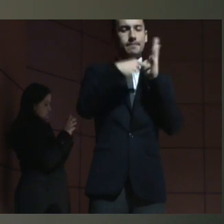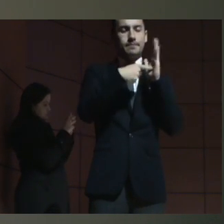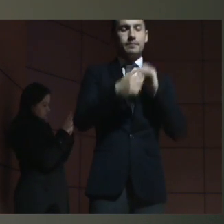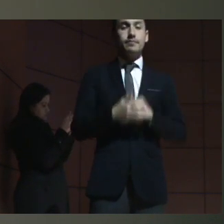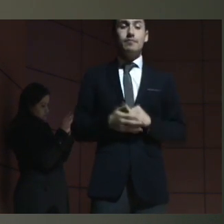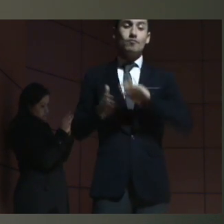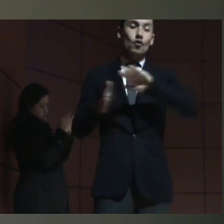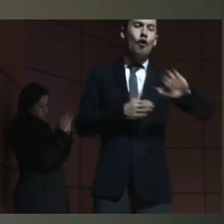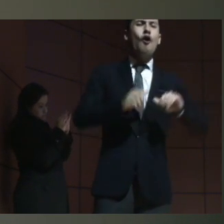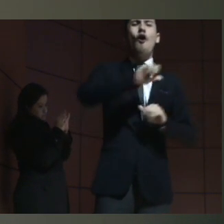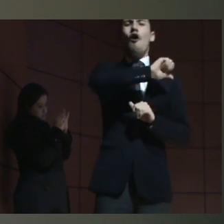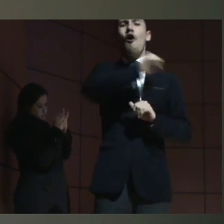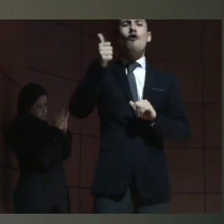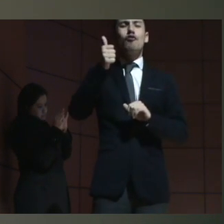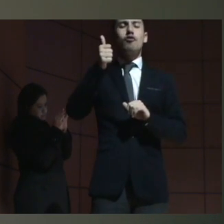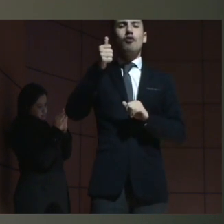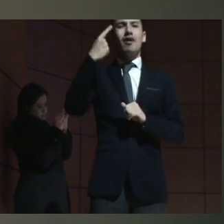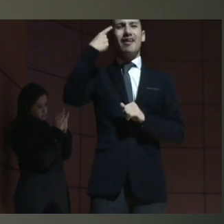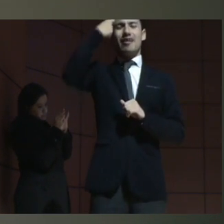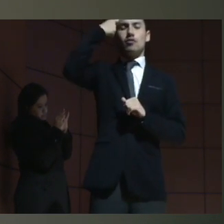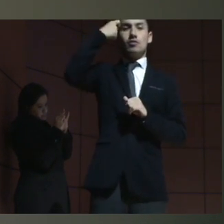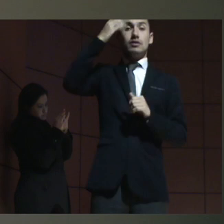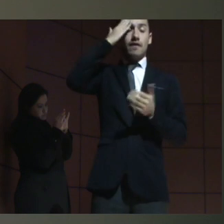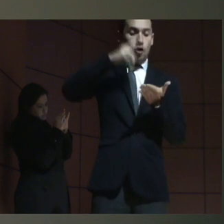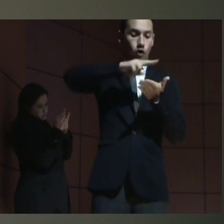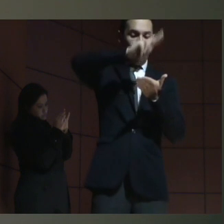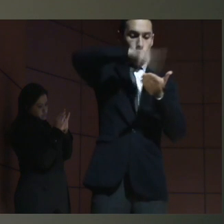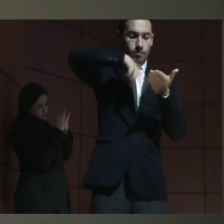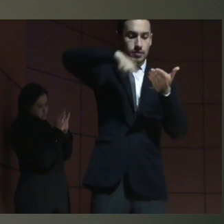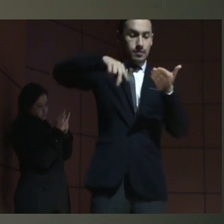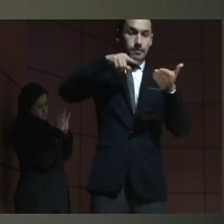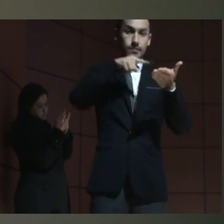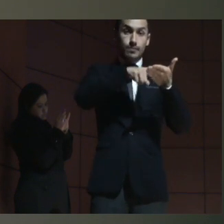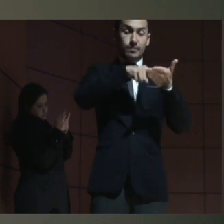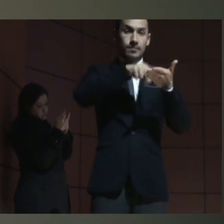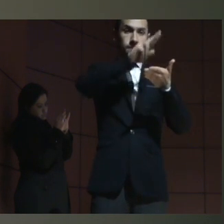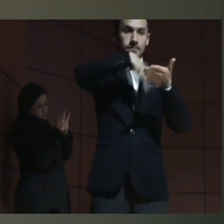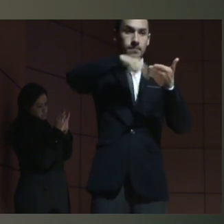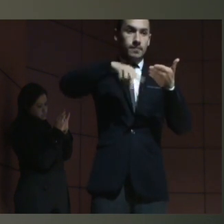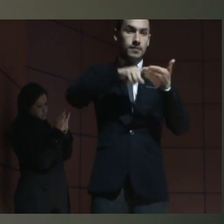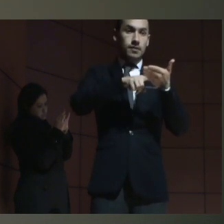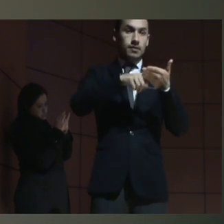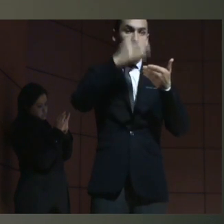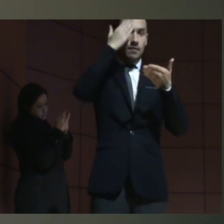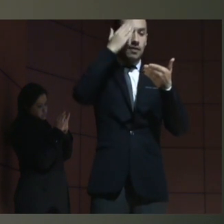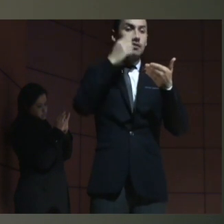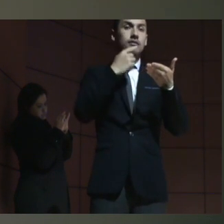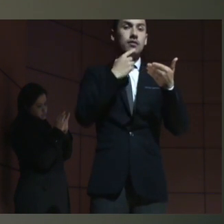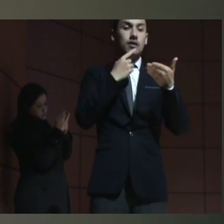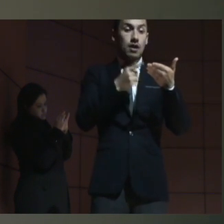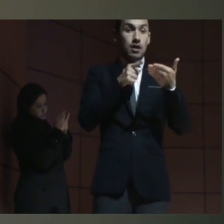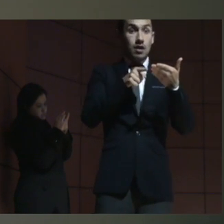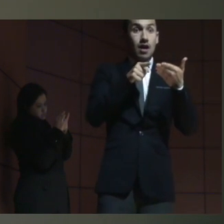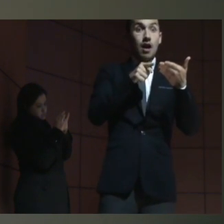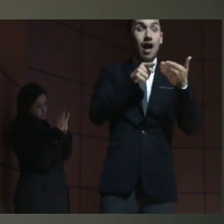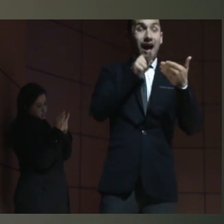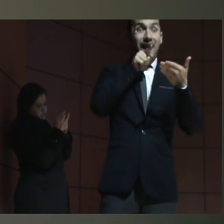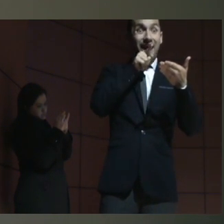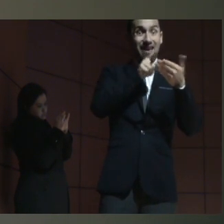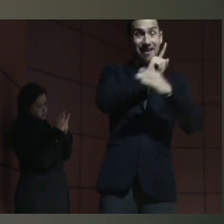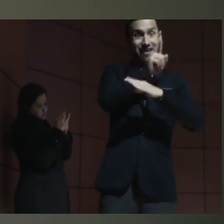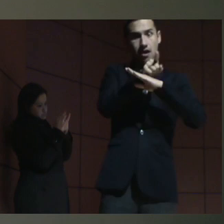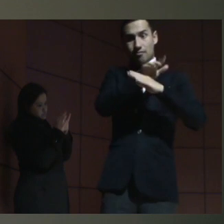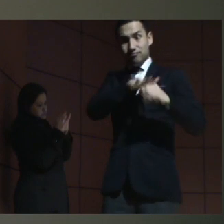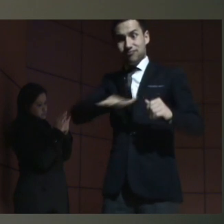pues la convención puesto que necesariamente estamos hablando de la presunción que cobija a todas las personas